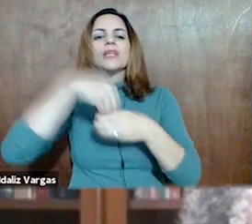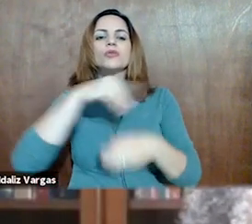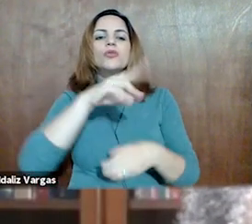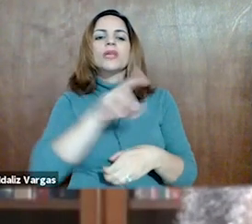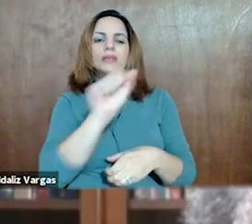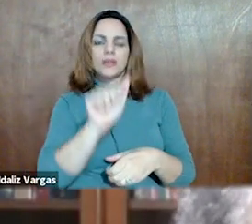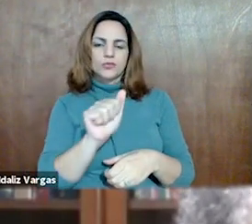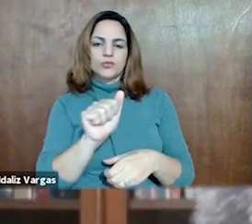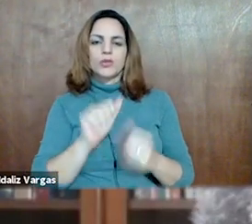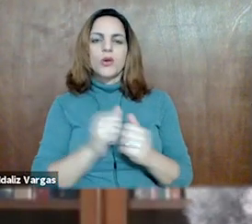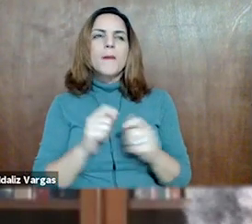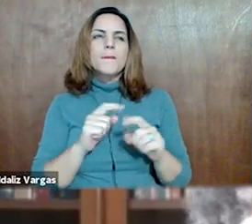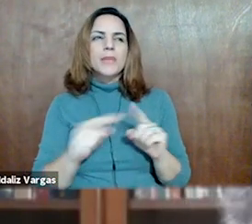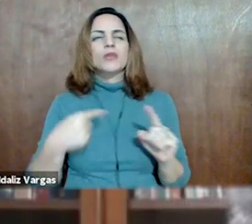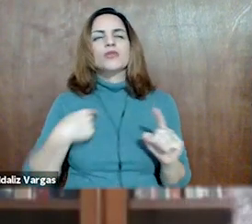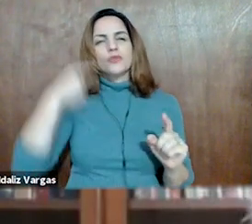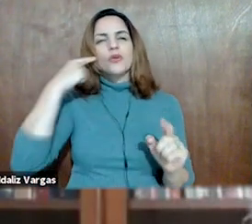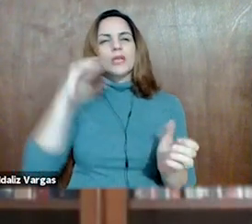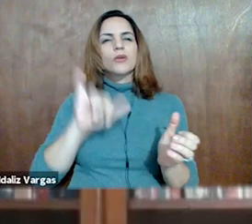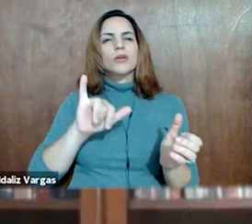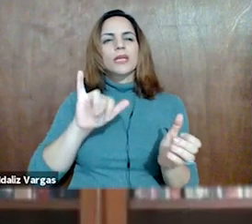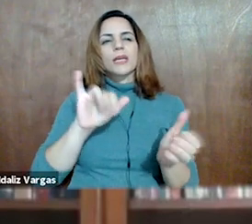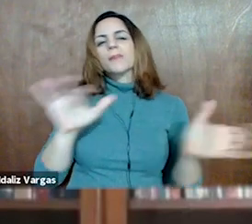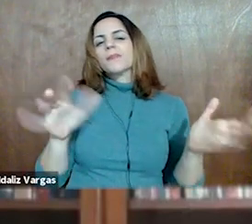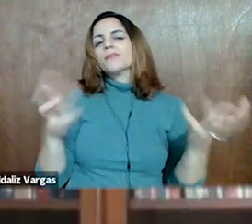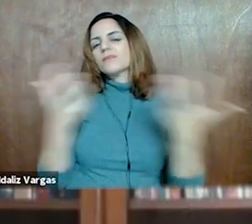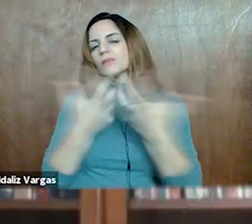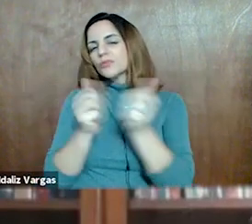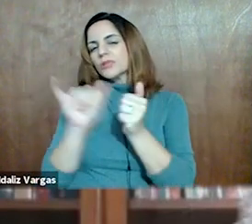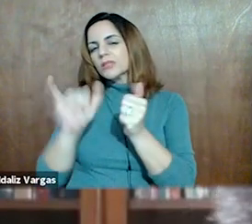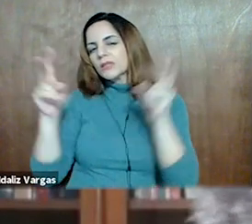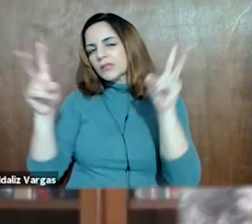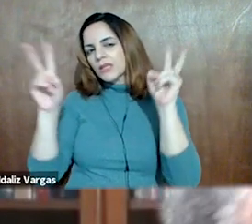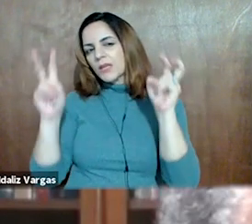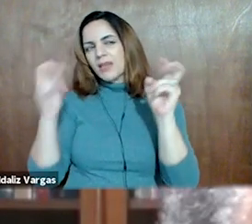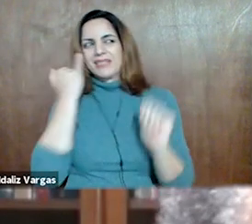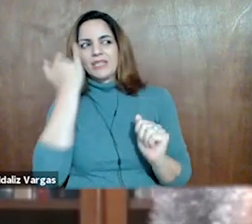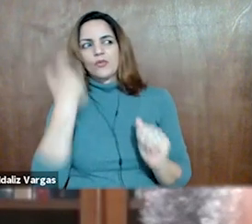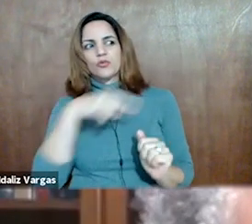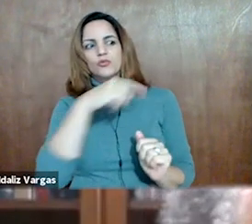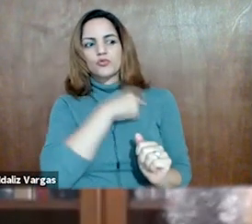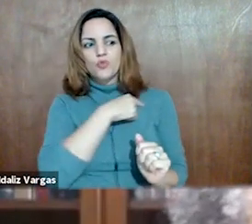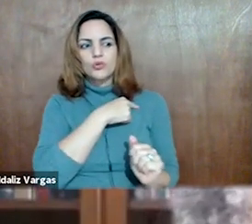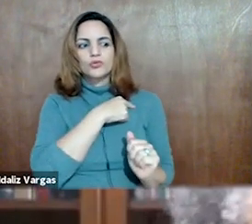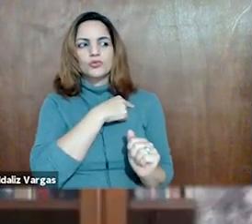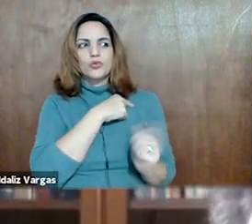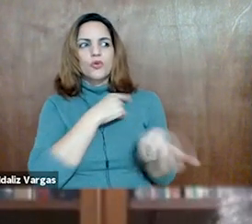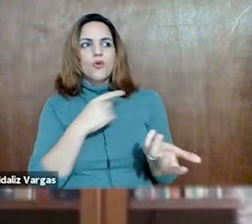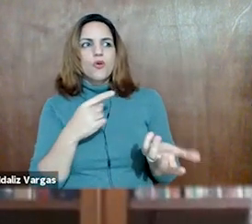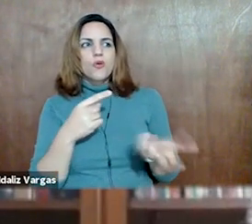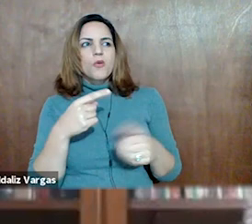y tiene que ver con estas tensiones, ¿verdad? Con toda esta, si somos o no somos parte, o somos parte de qué y de qué